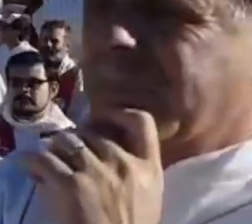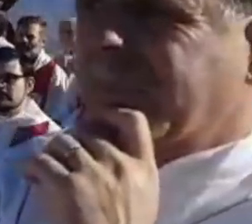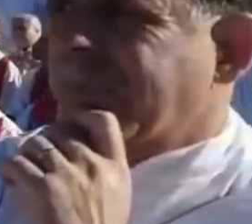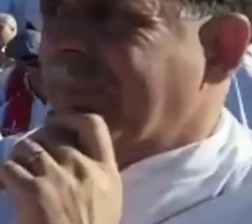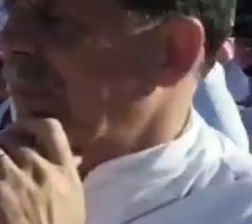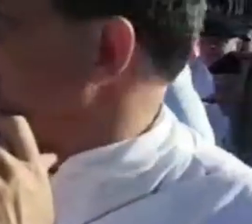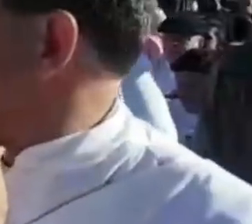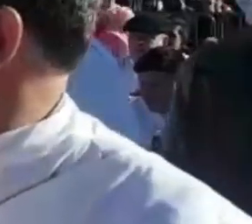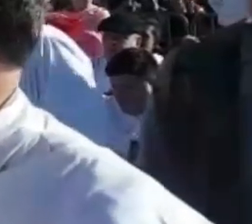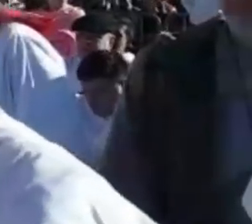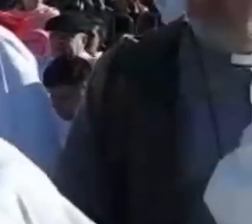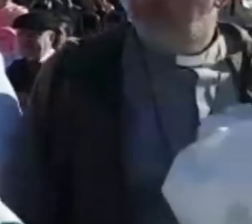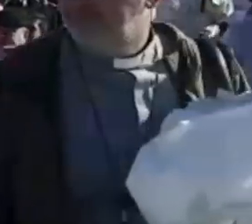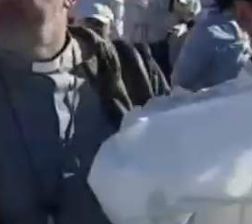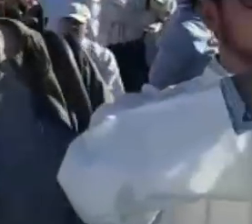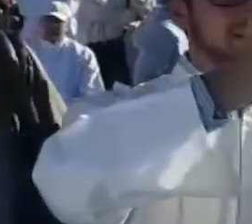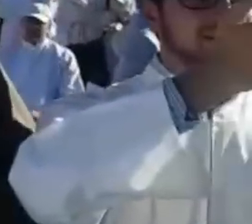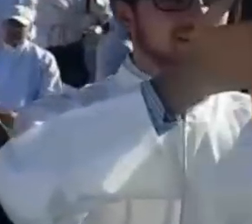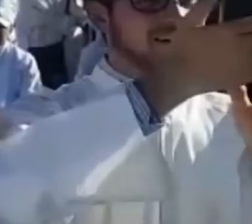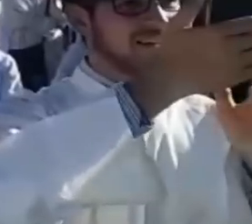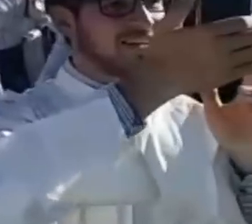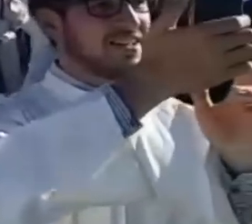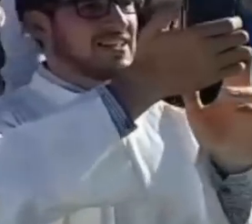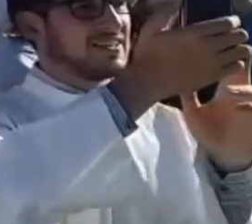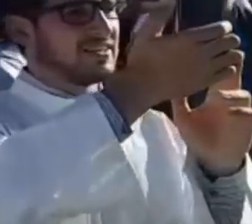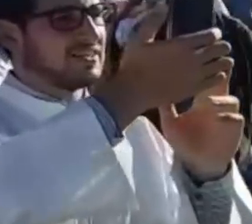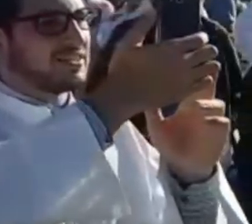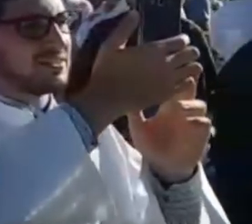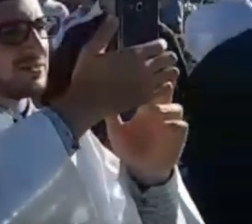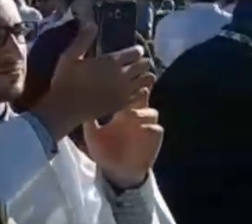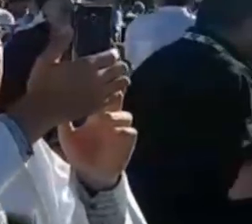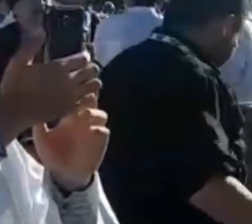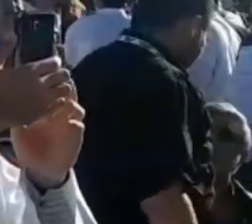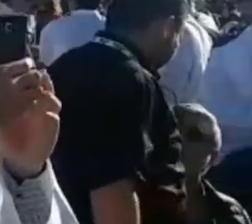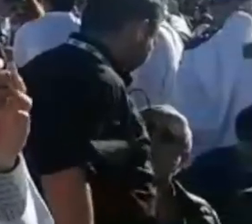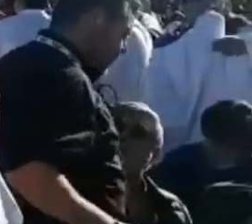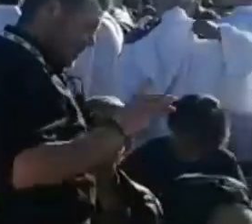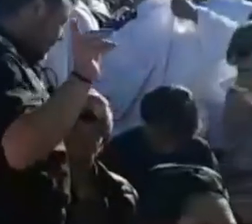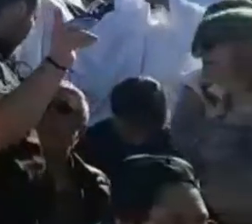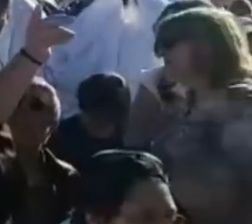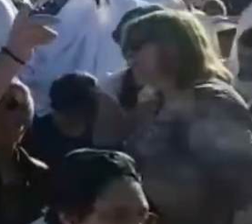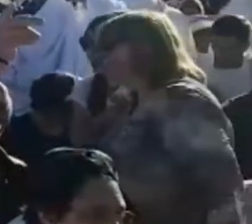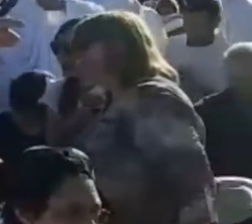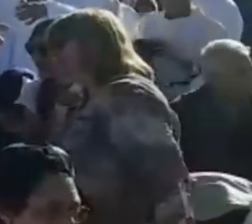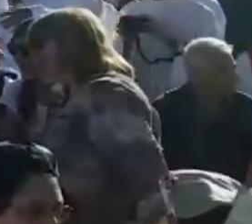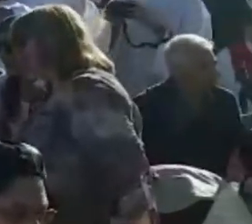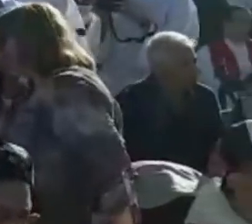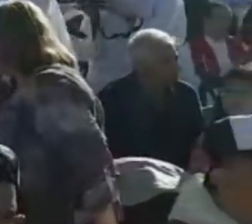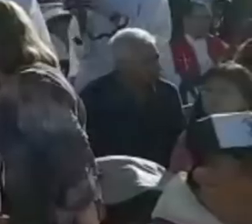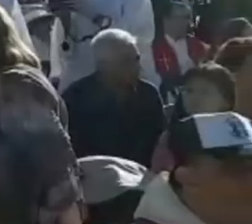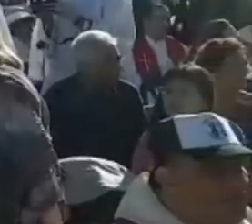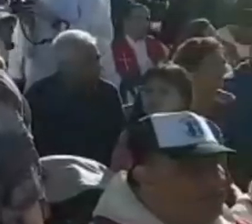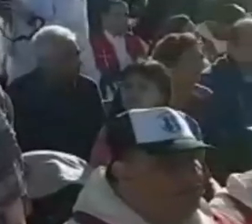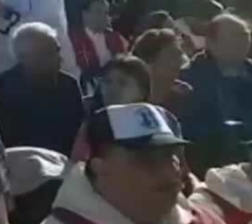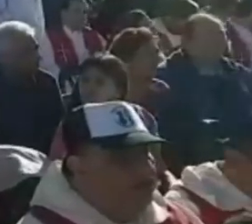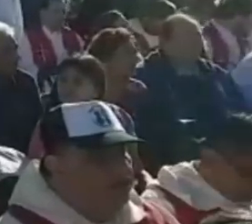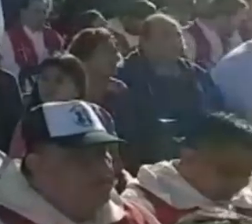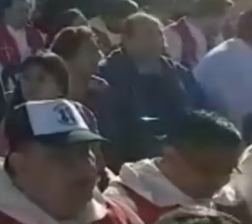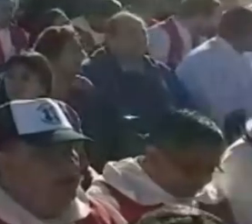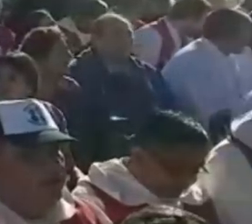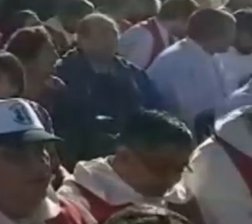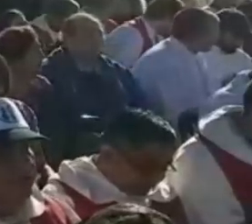Buen día a todos los televidentes. Les damos la bienvenida a esta cobertura en la misa de beatificación de los mártires